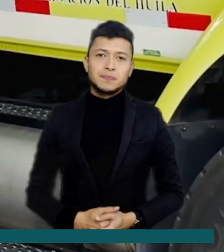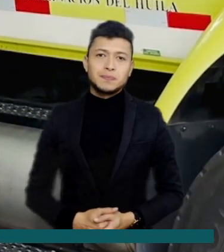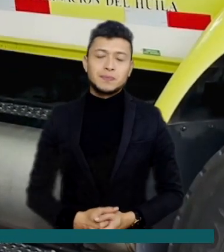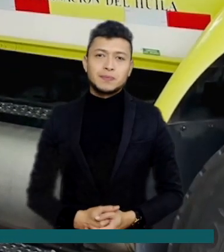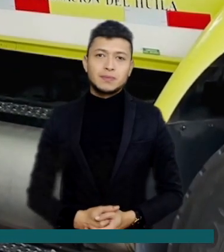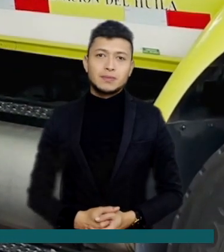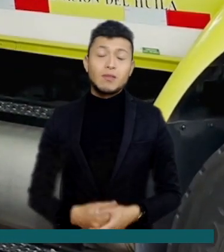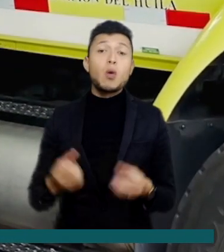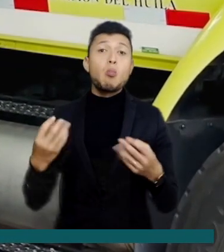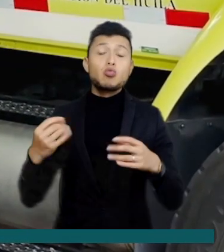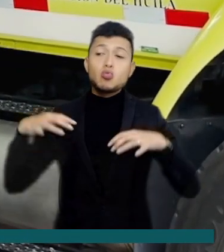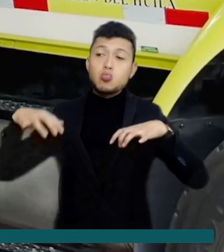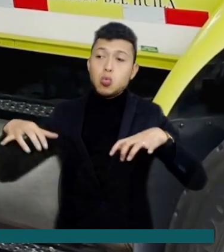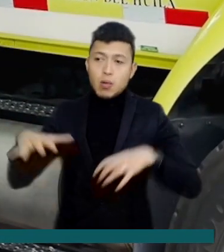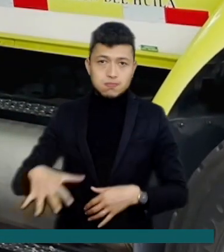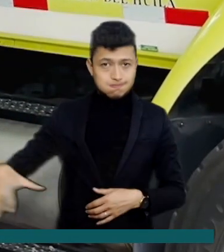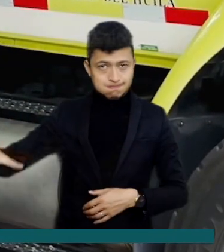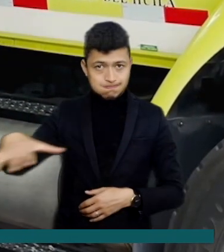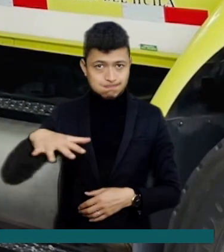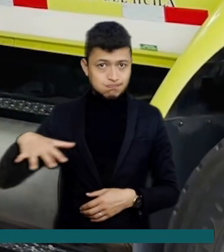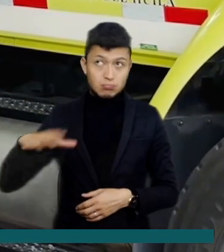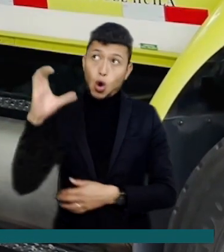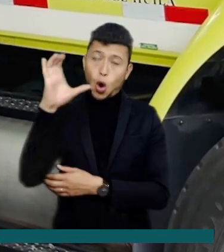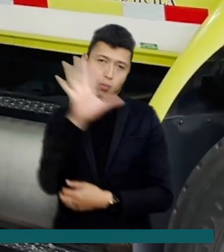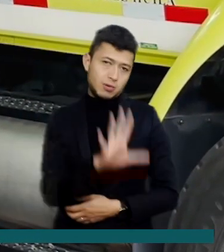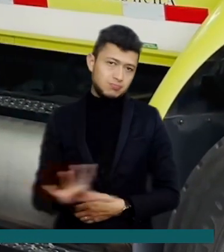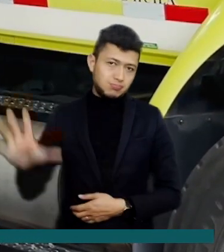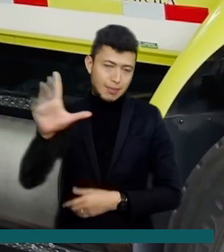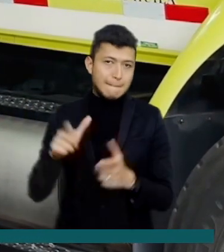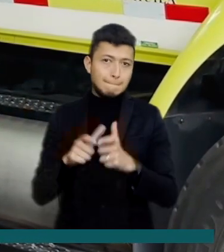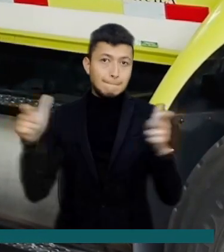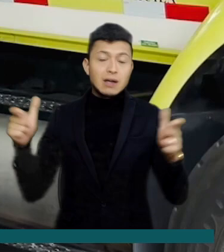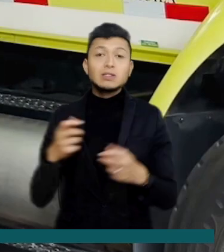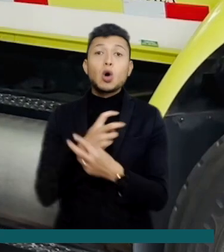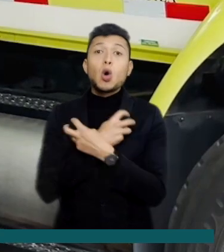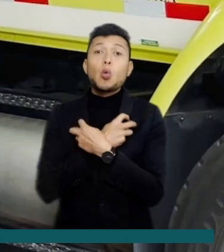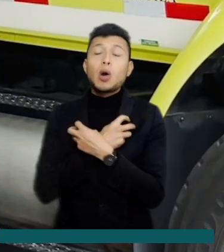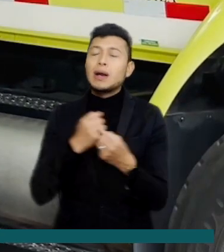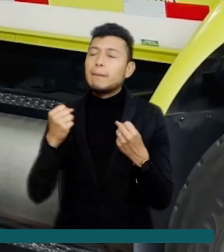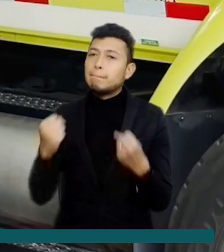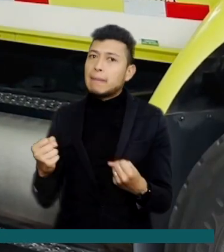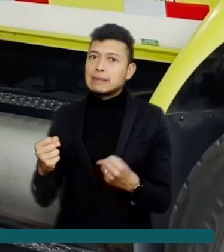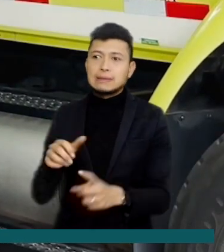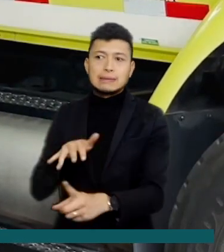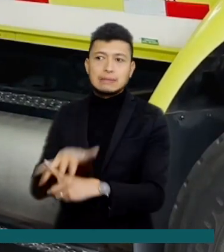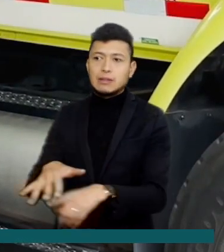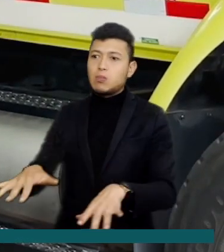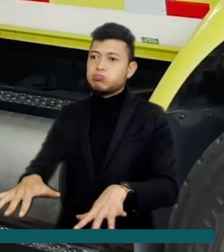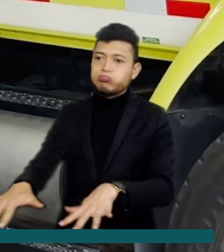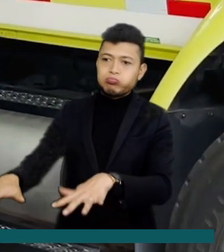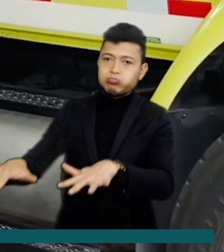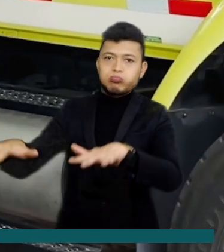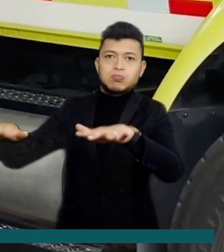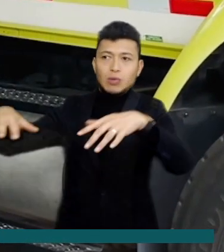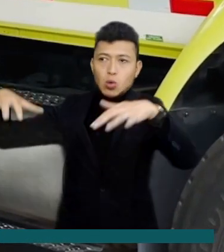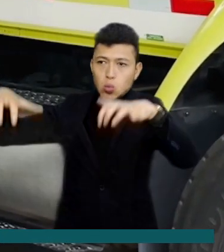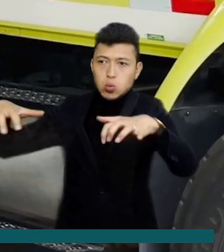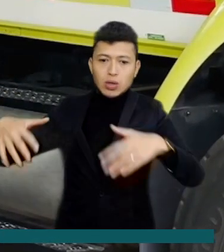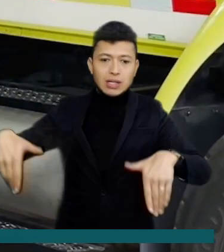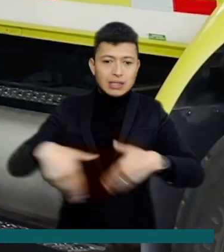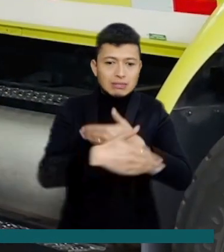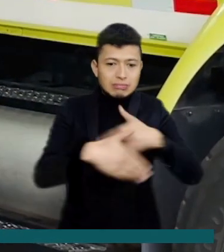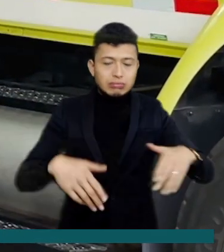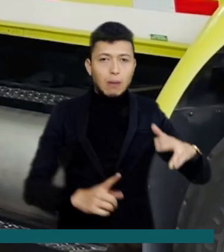Ante las constantes lluvias que se presentan en gran parte del país, el Huila ha sufrido serias afectaciones, inundaciones y